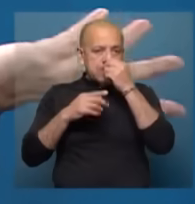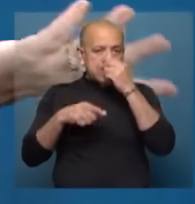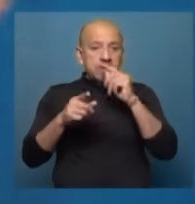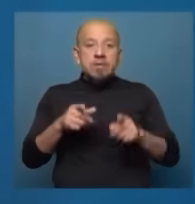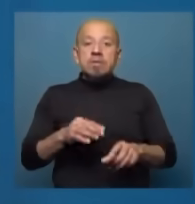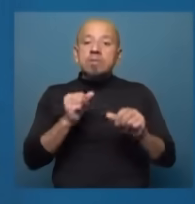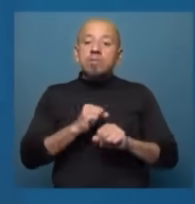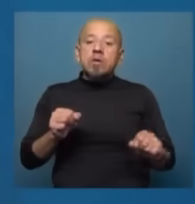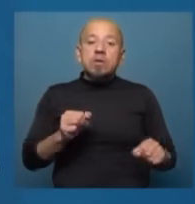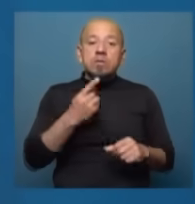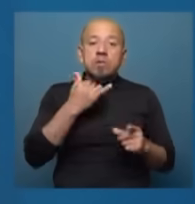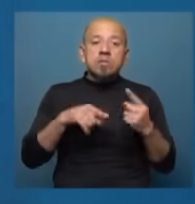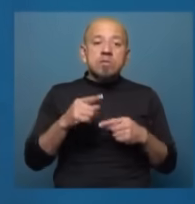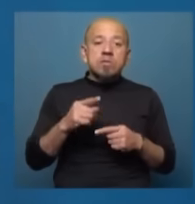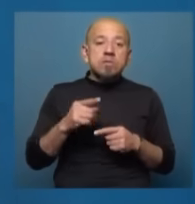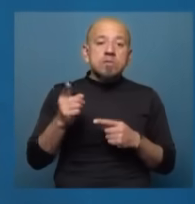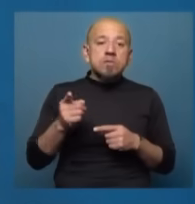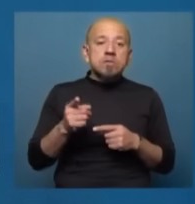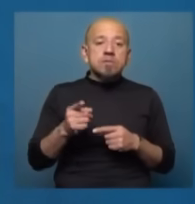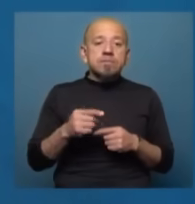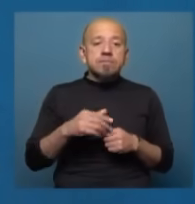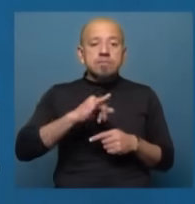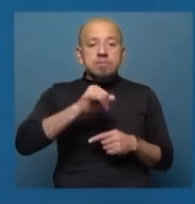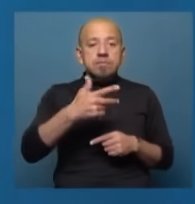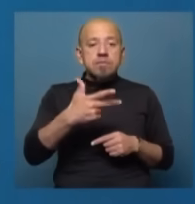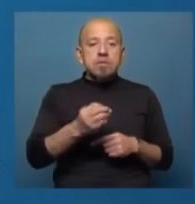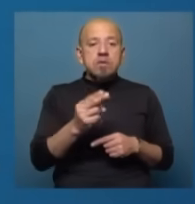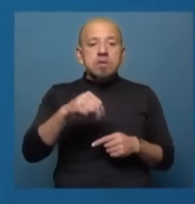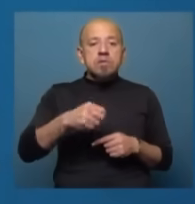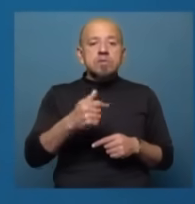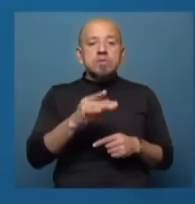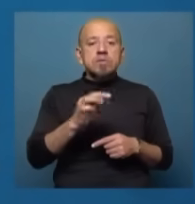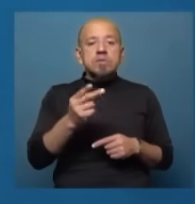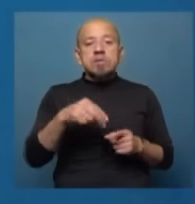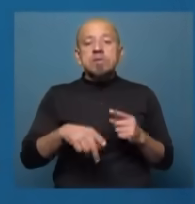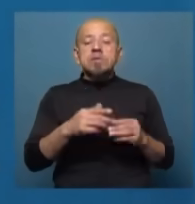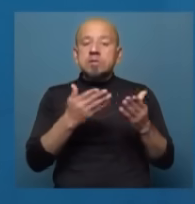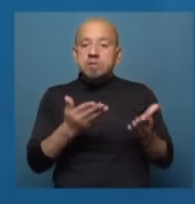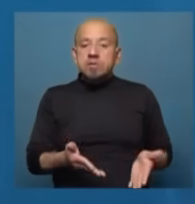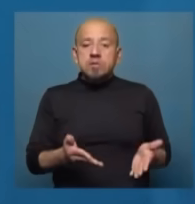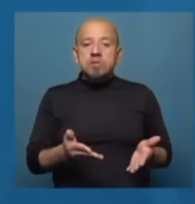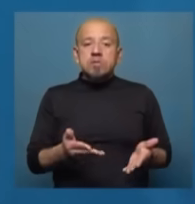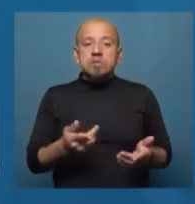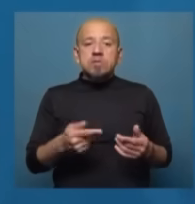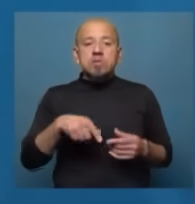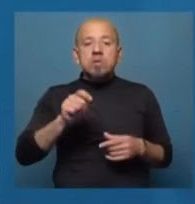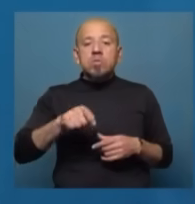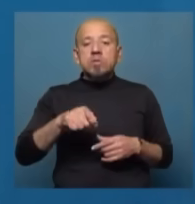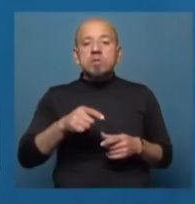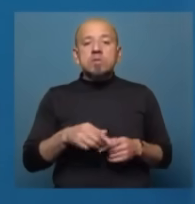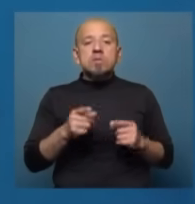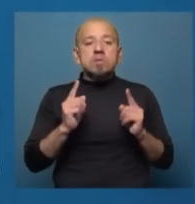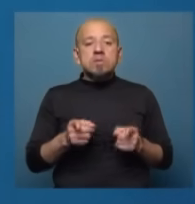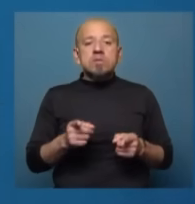les puede ocurrir por ejemplo lo que pasó con mastro pierro Y eso bueno fue uno de los riesgos absolutamente considerados por la jueza y